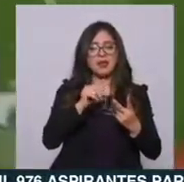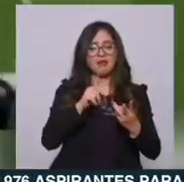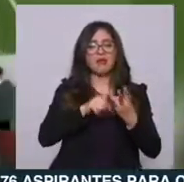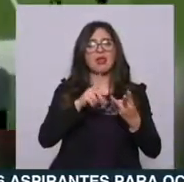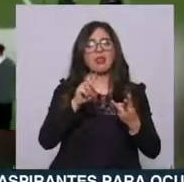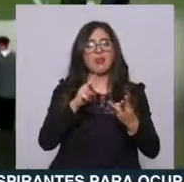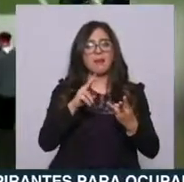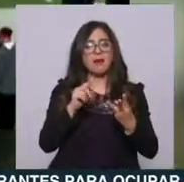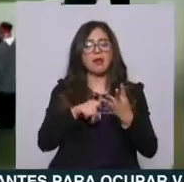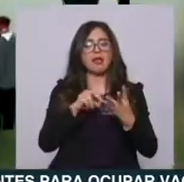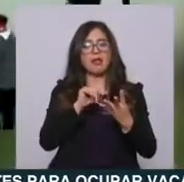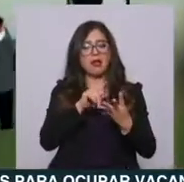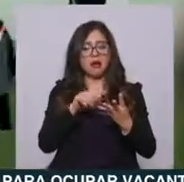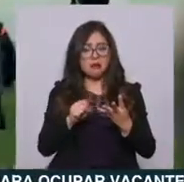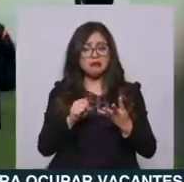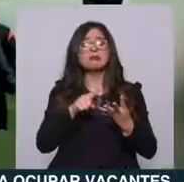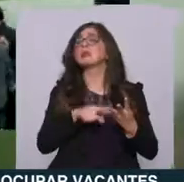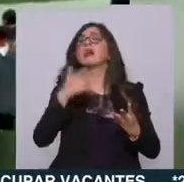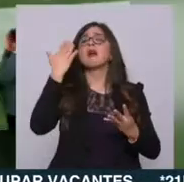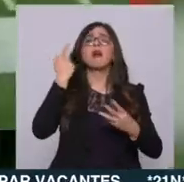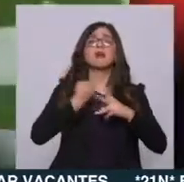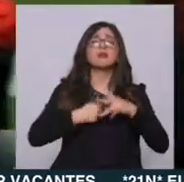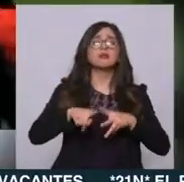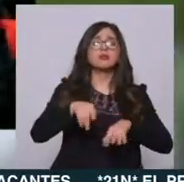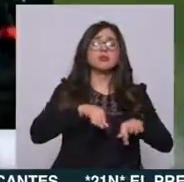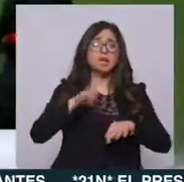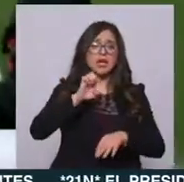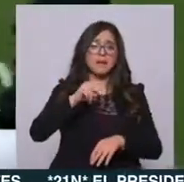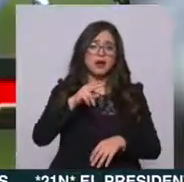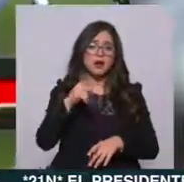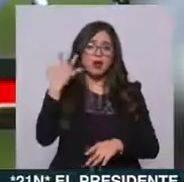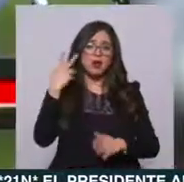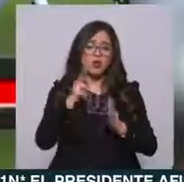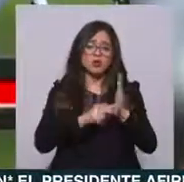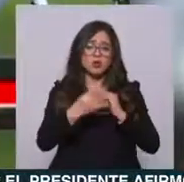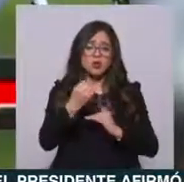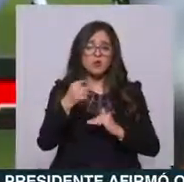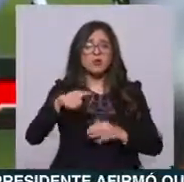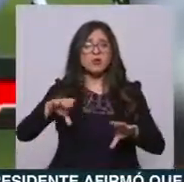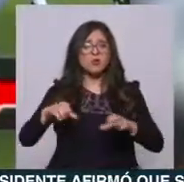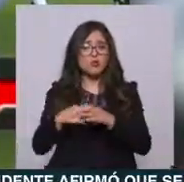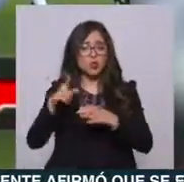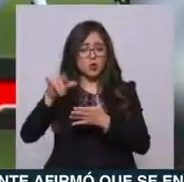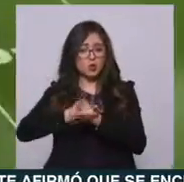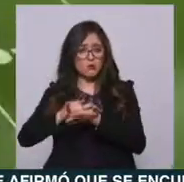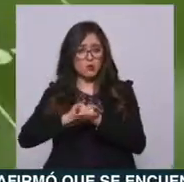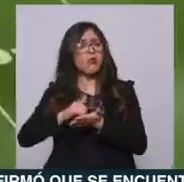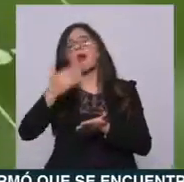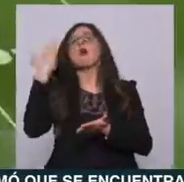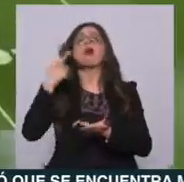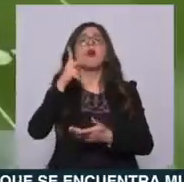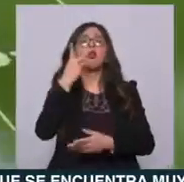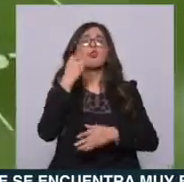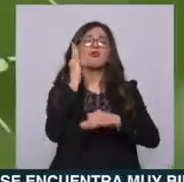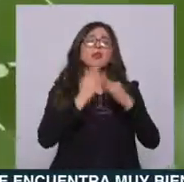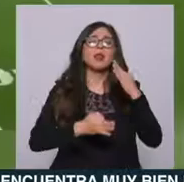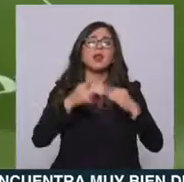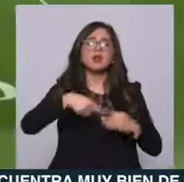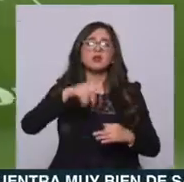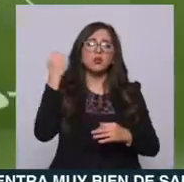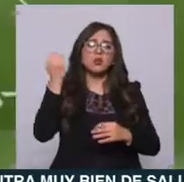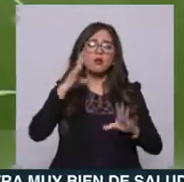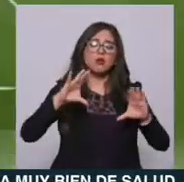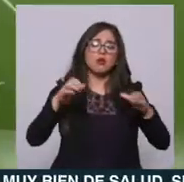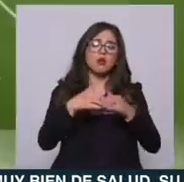Dallas, entre otros. Sánchez inició su carrera en los emparrillados en el 2009 con los Jets de Nueva York, con los que llegó a 2 finales de la Conferencia